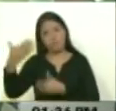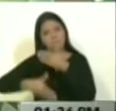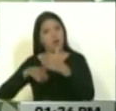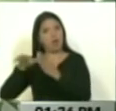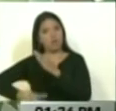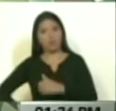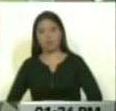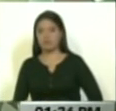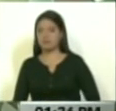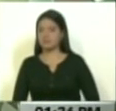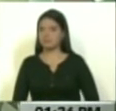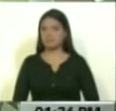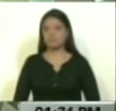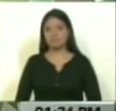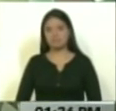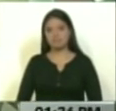¿Ah?